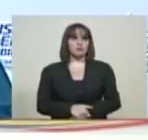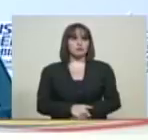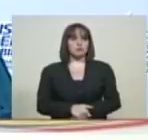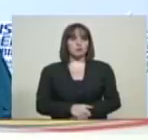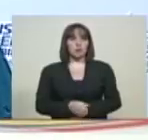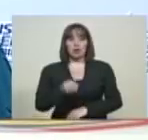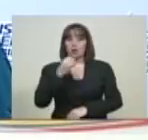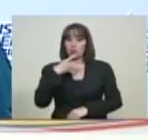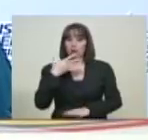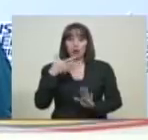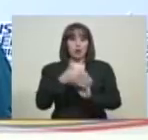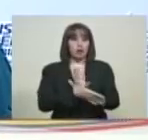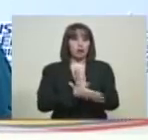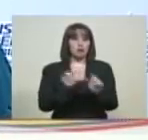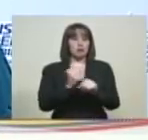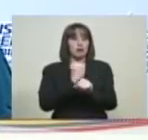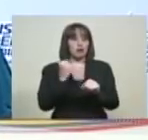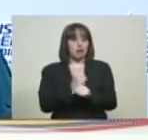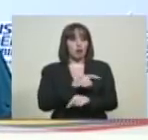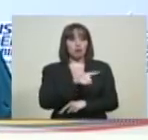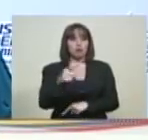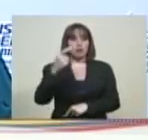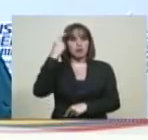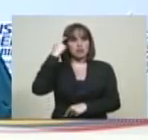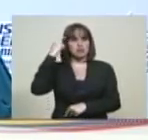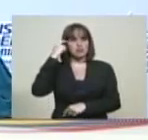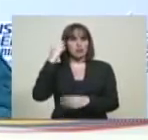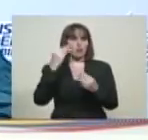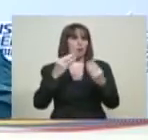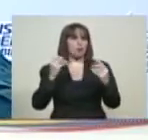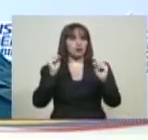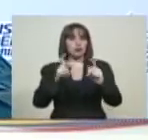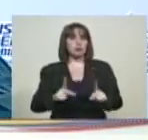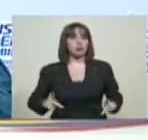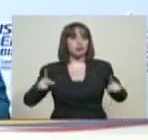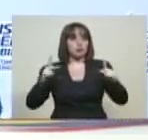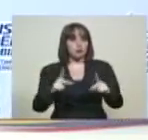trabajo ustedes saben muchas oportunidades